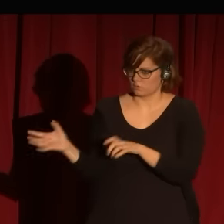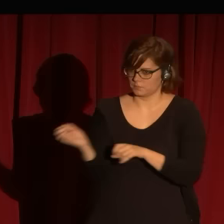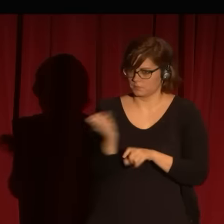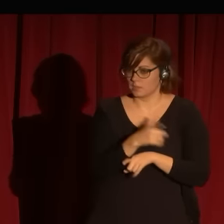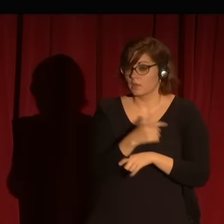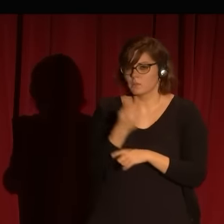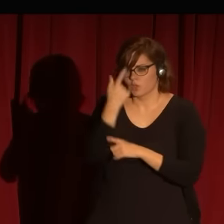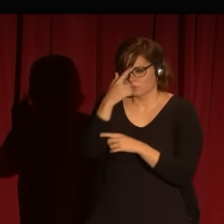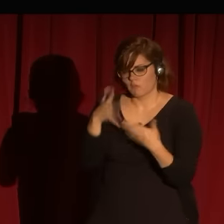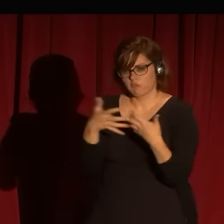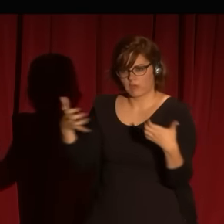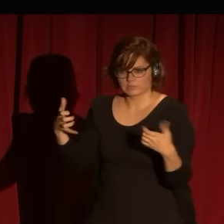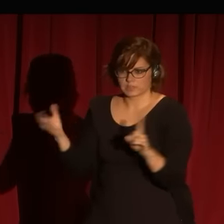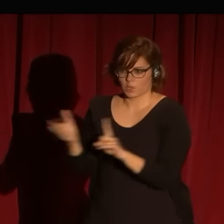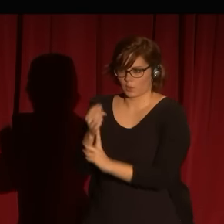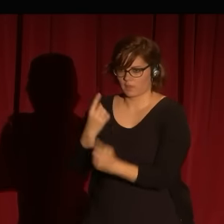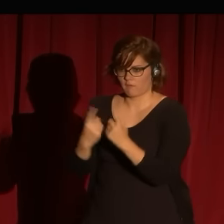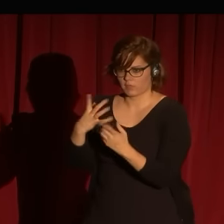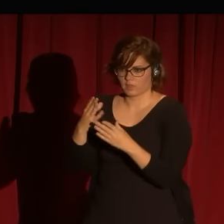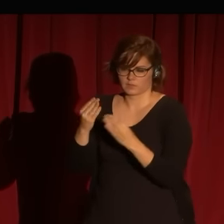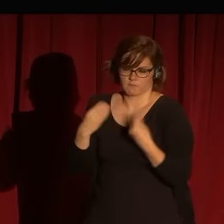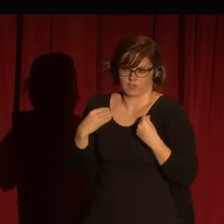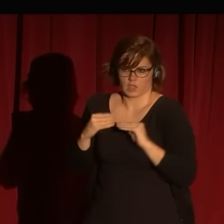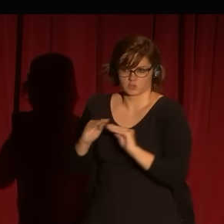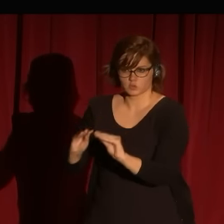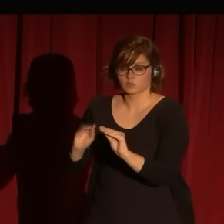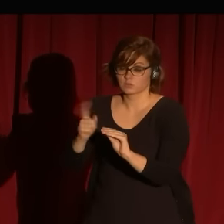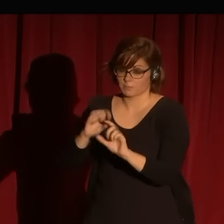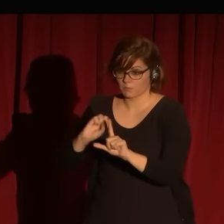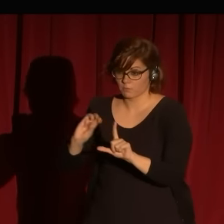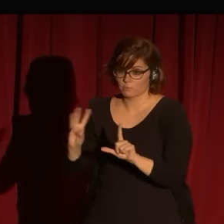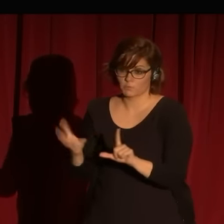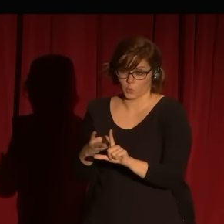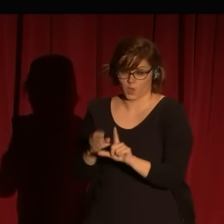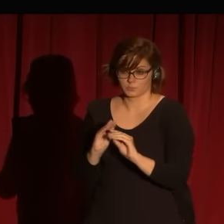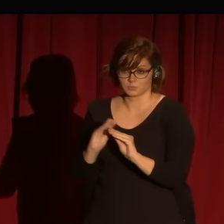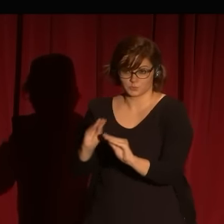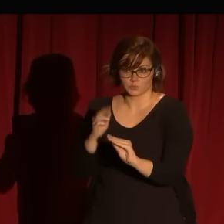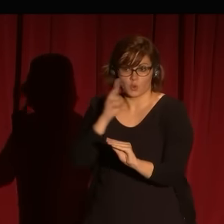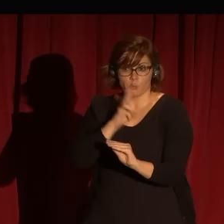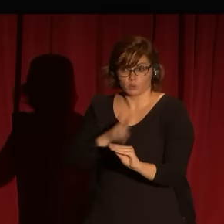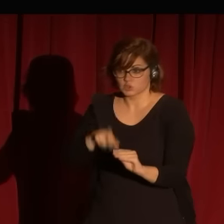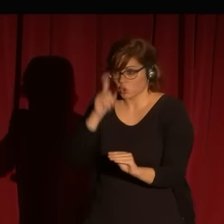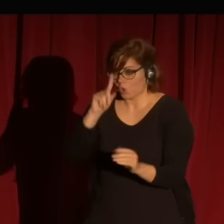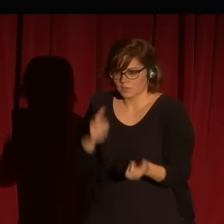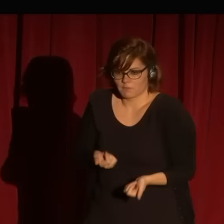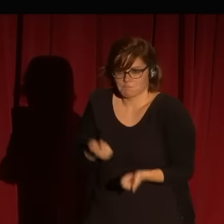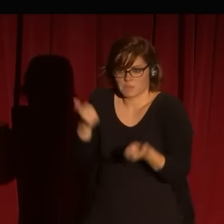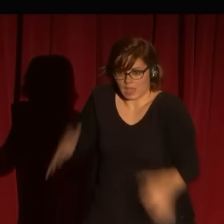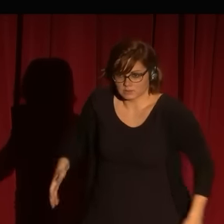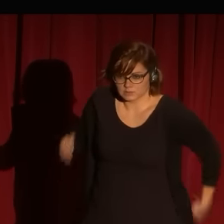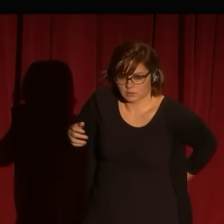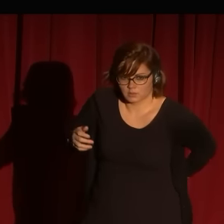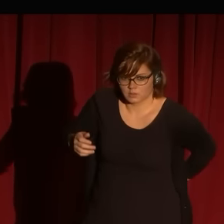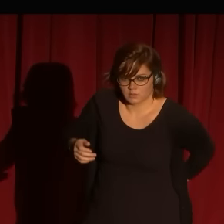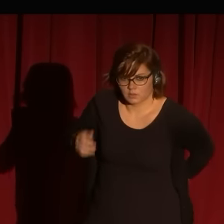más que esta frase que unao encuentra de vez en cuando en la bibliografía y en la página web del museo al que pertenece no sabemos realmente cómo ayudaba a su